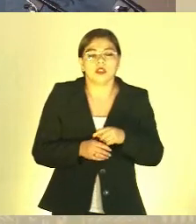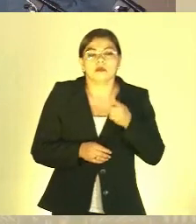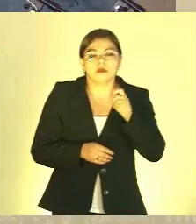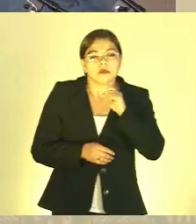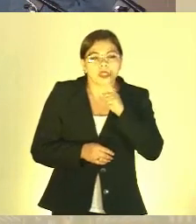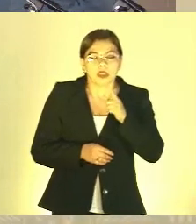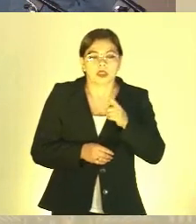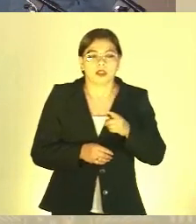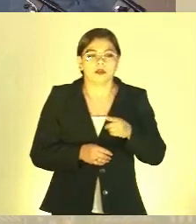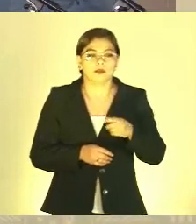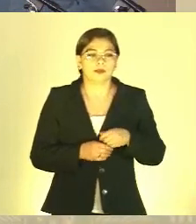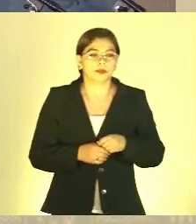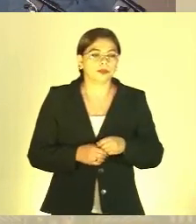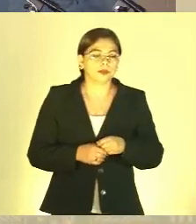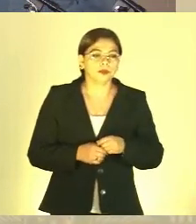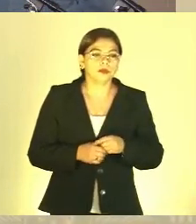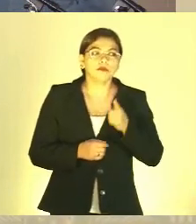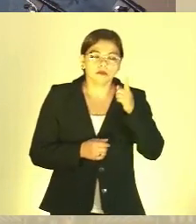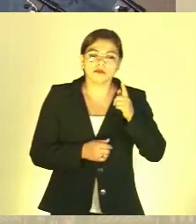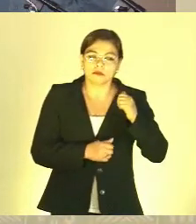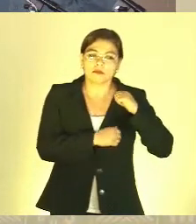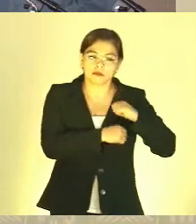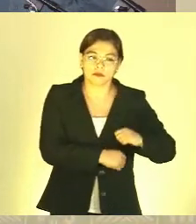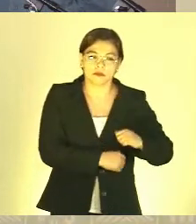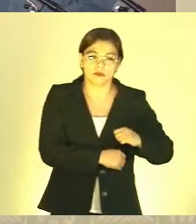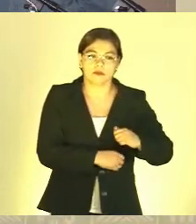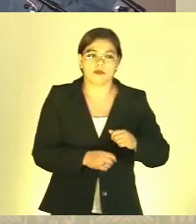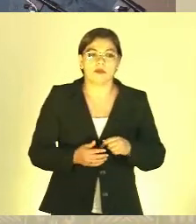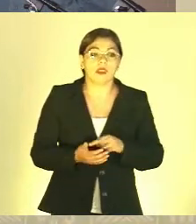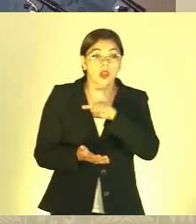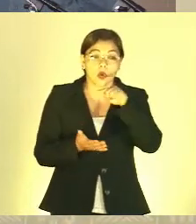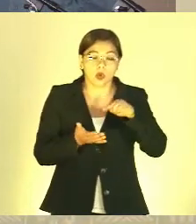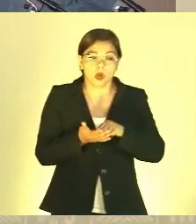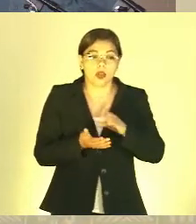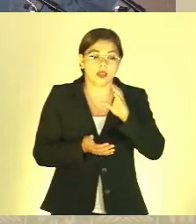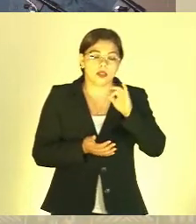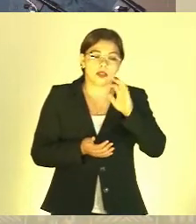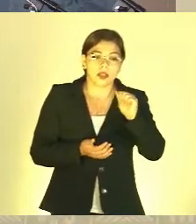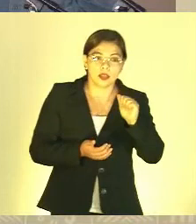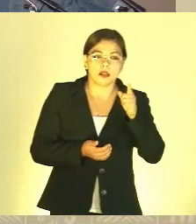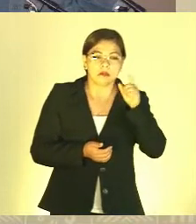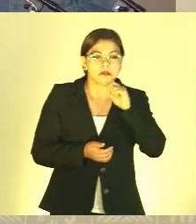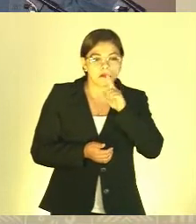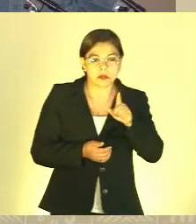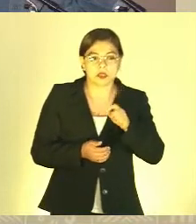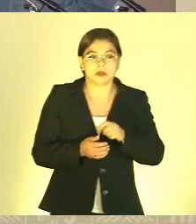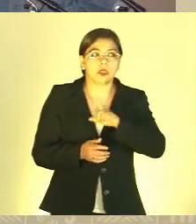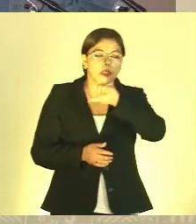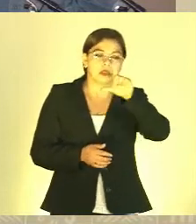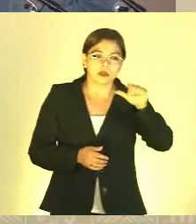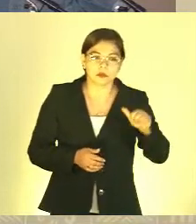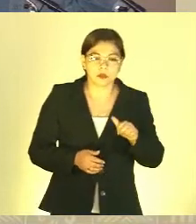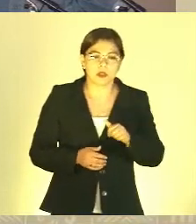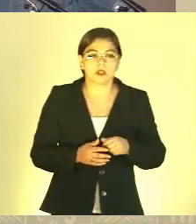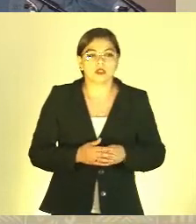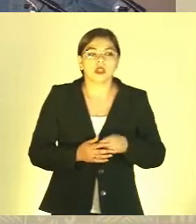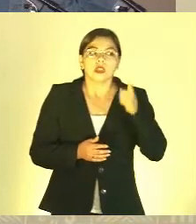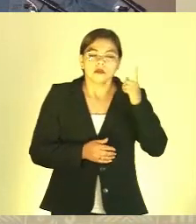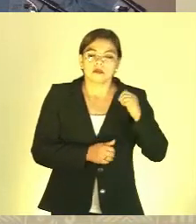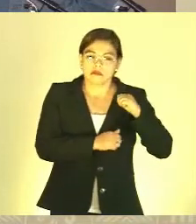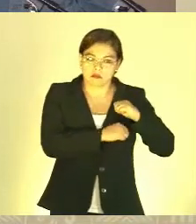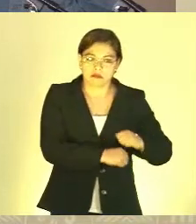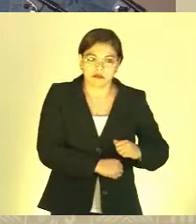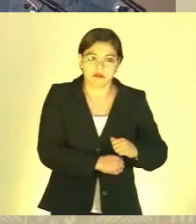Griego, que era el jefe de la estación de la CIA en Roma en esos años, y después fue jefe de